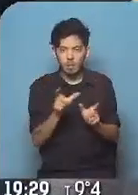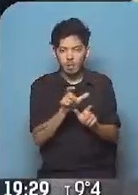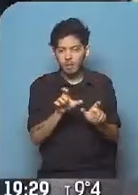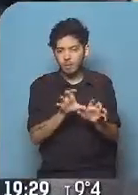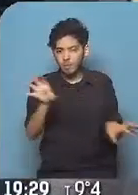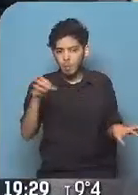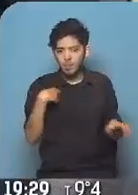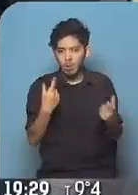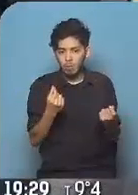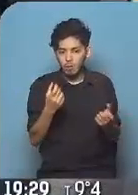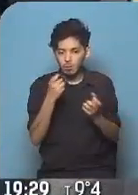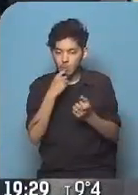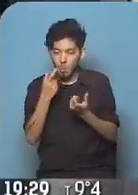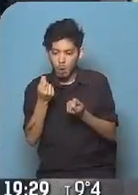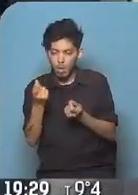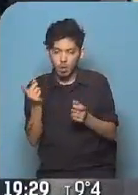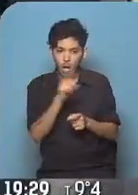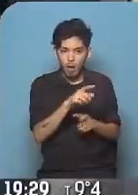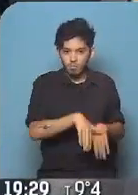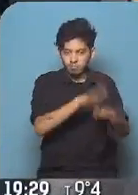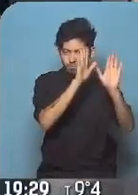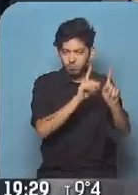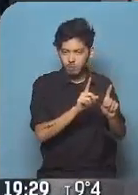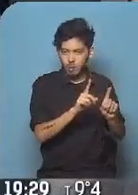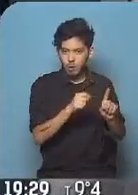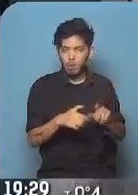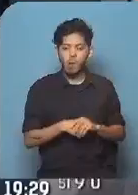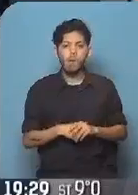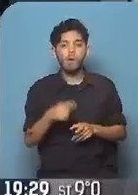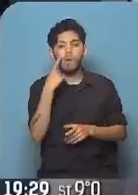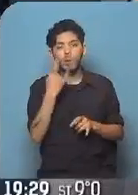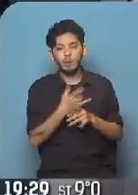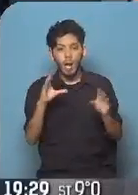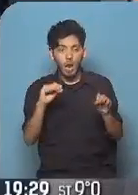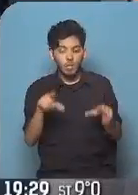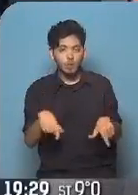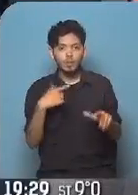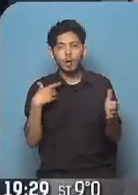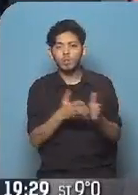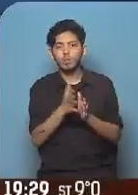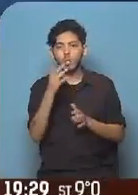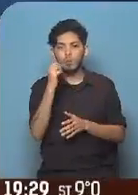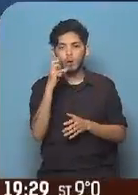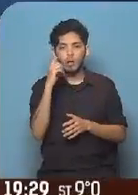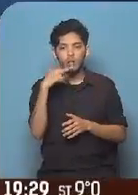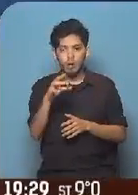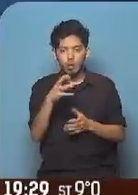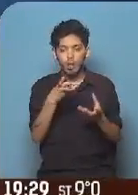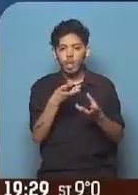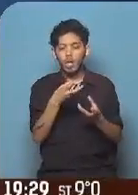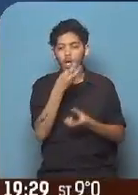Estamos en el noticiero central de la televisión pública para todo el país, en vivo como todas las noches, ahora con Héctor Polino de Consumidores